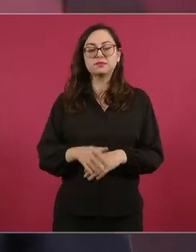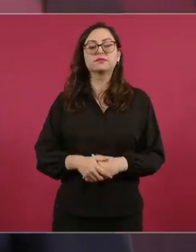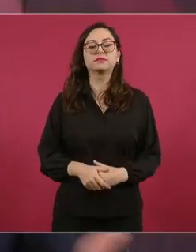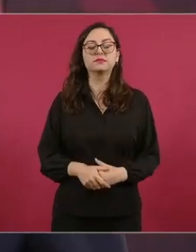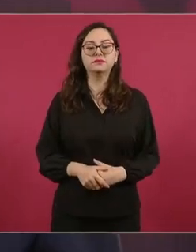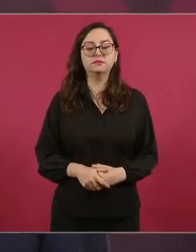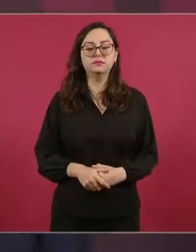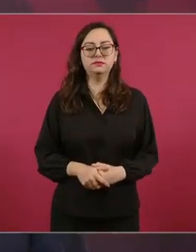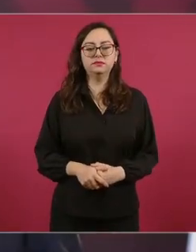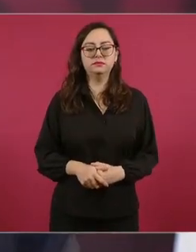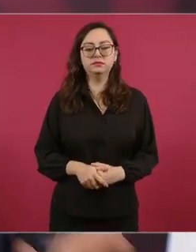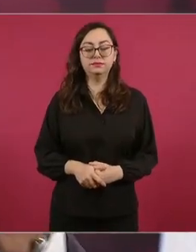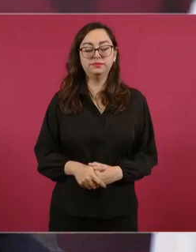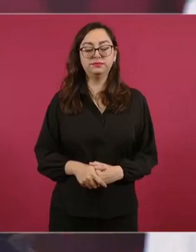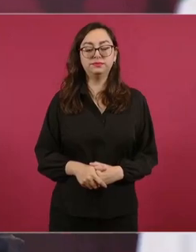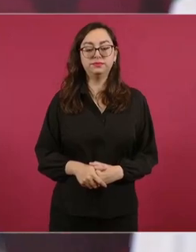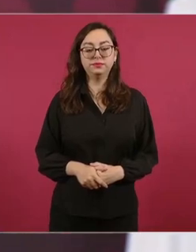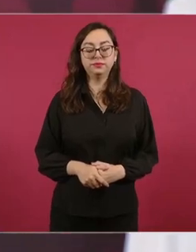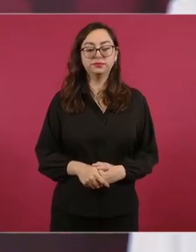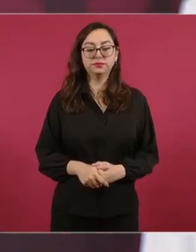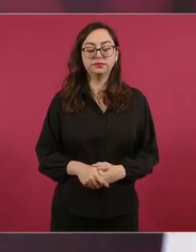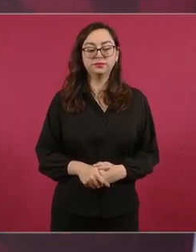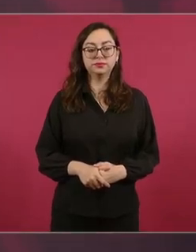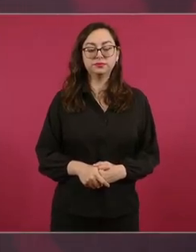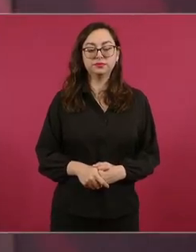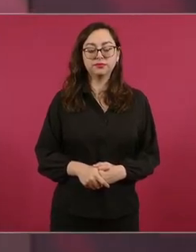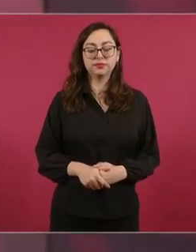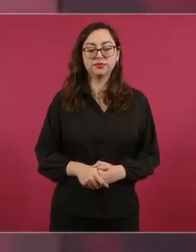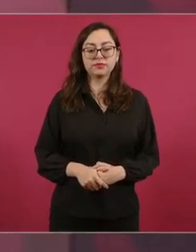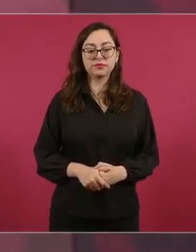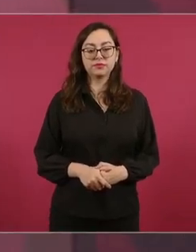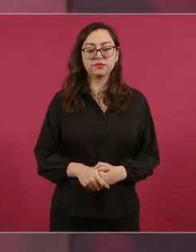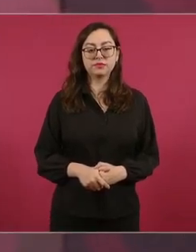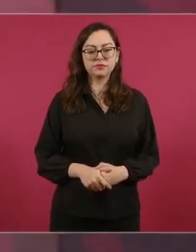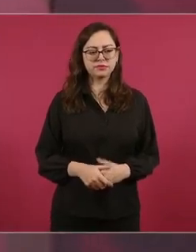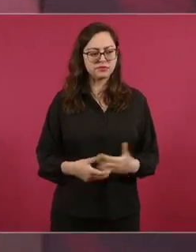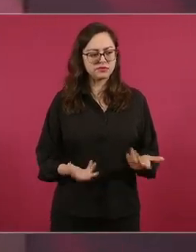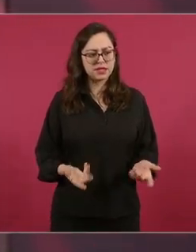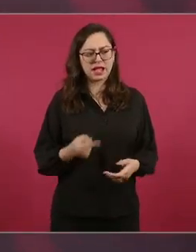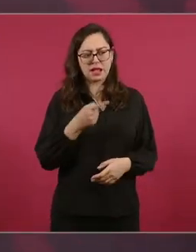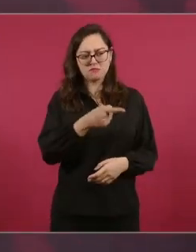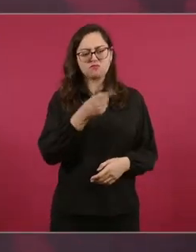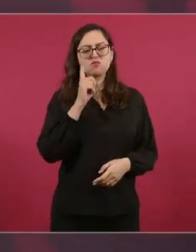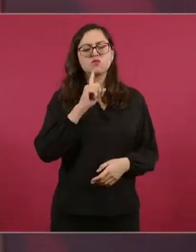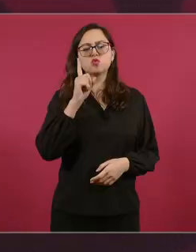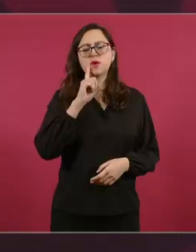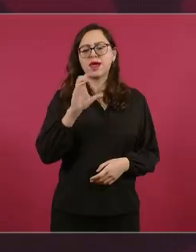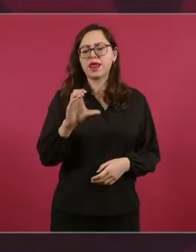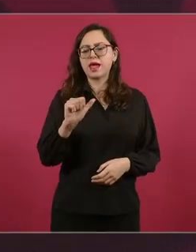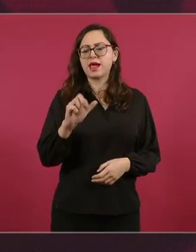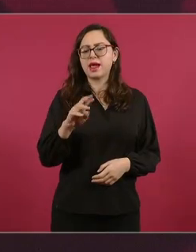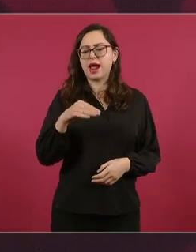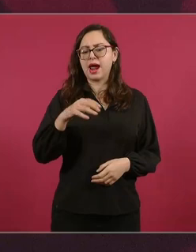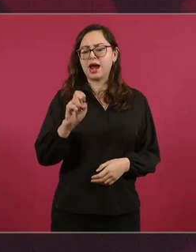Resulta que eso lo podría aclarar también Carmen Aristegui.